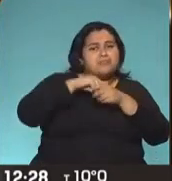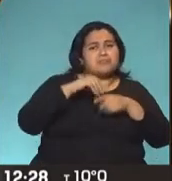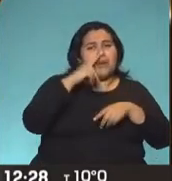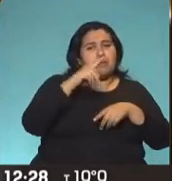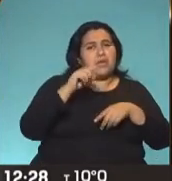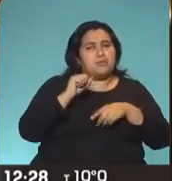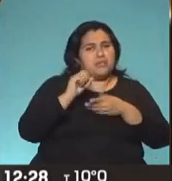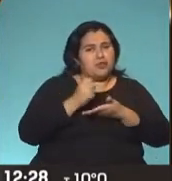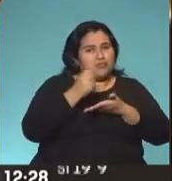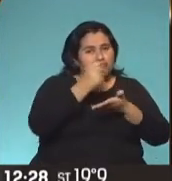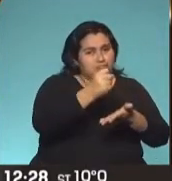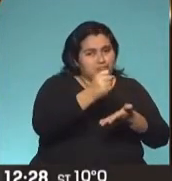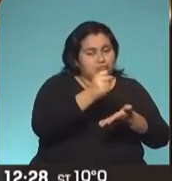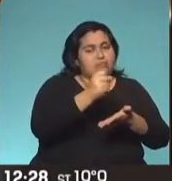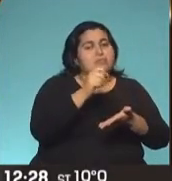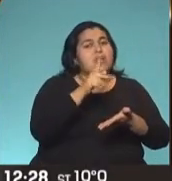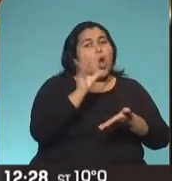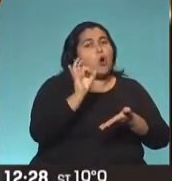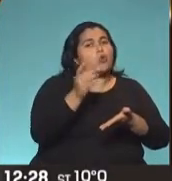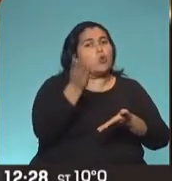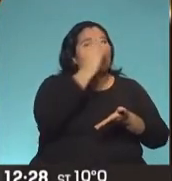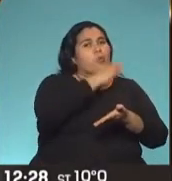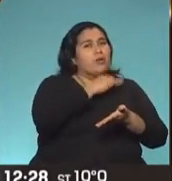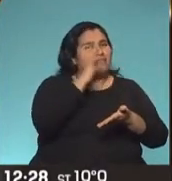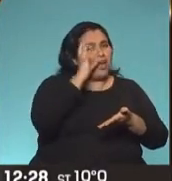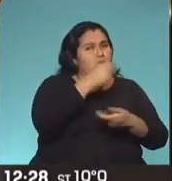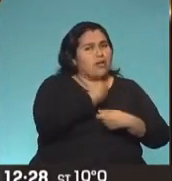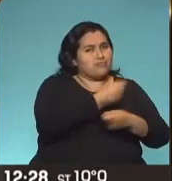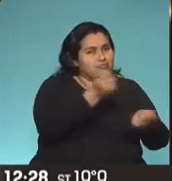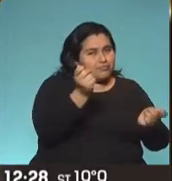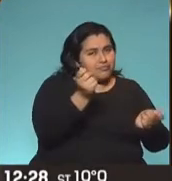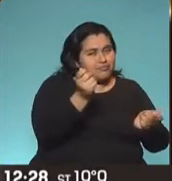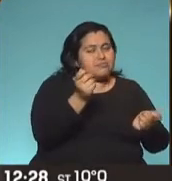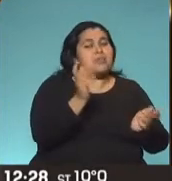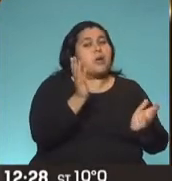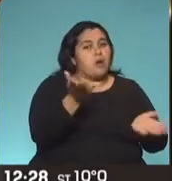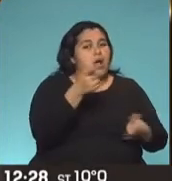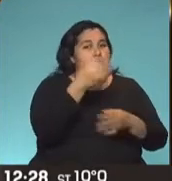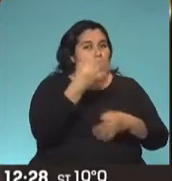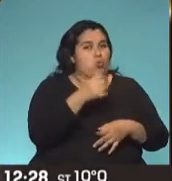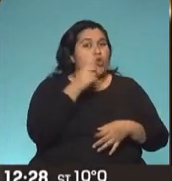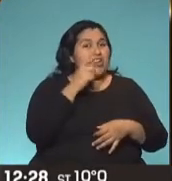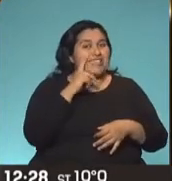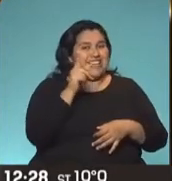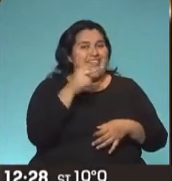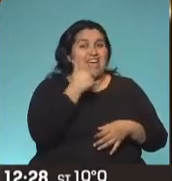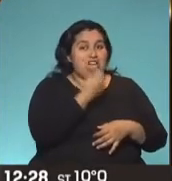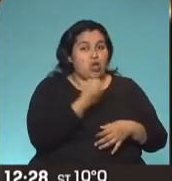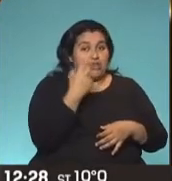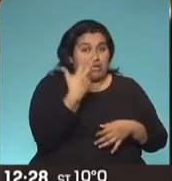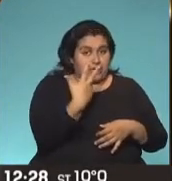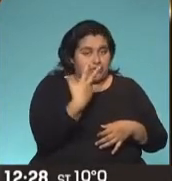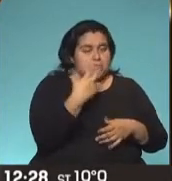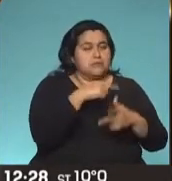pesos también del bono recordemos que en octubre se pagó un bono para todas las familias en la asignación en el caso de graciela tiene tres hijos santiago